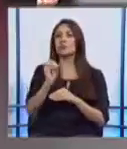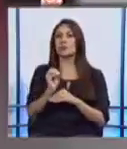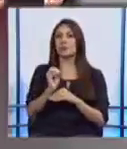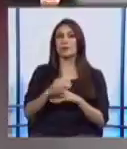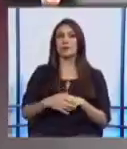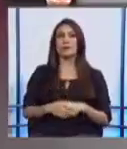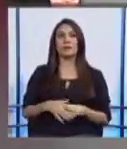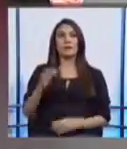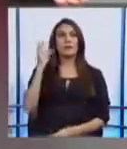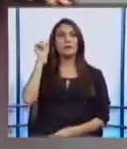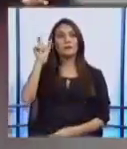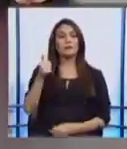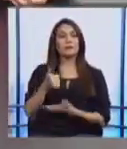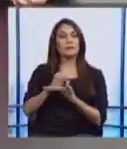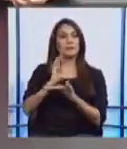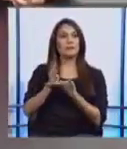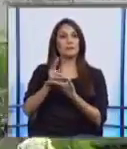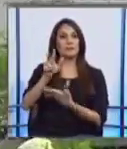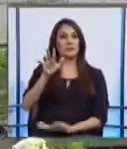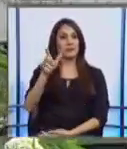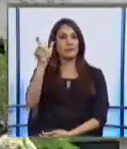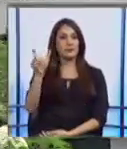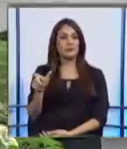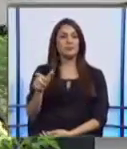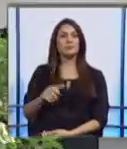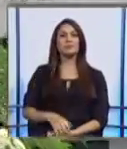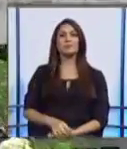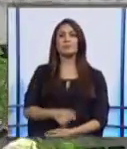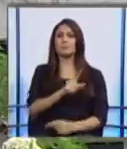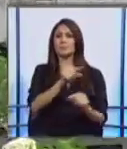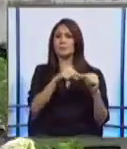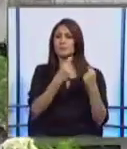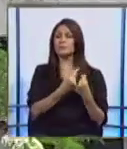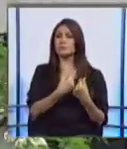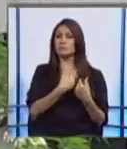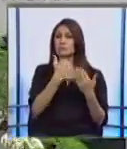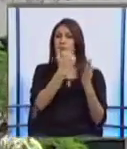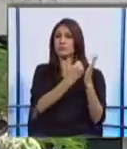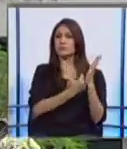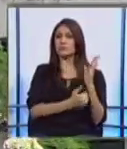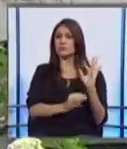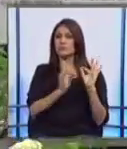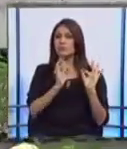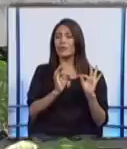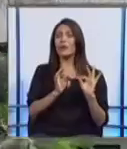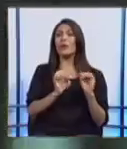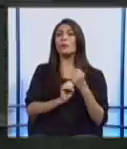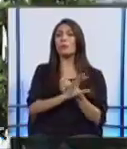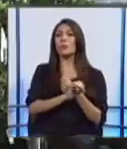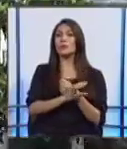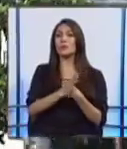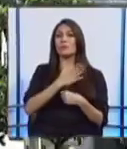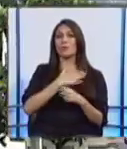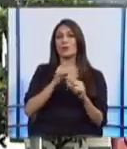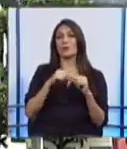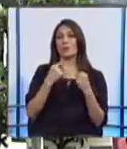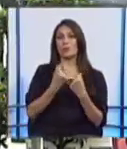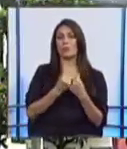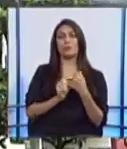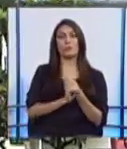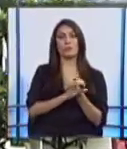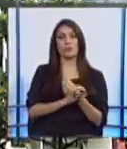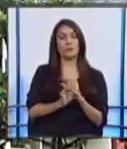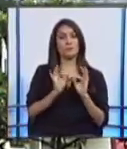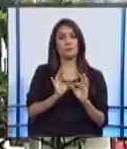Soledad Buendía, asambleísta y militante de Alianza País, señala que el movimiento cumple con esta normativa en cuanto a la publicidad de sus dignidades, que no